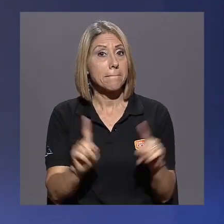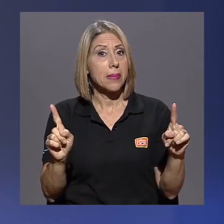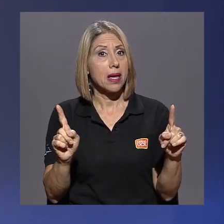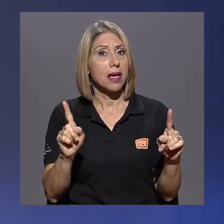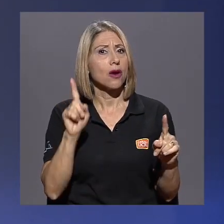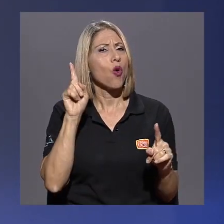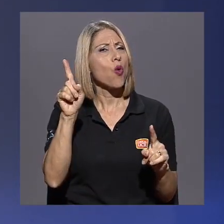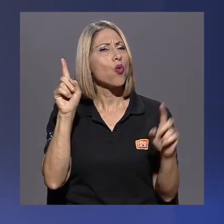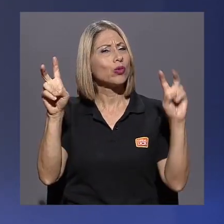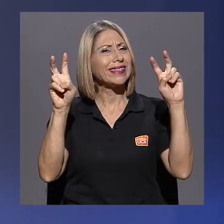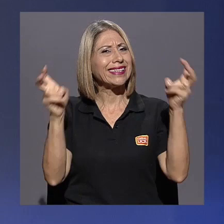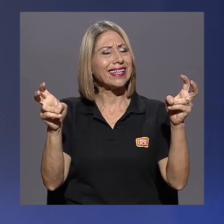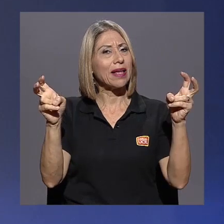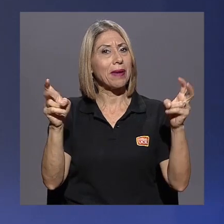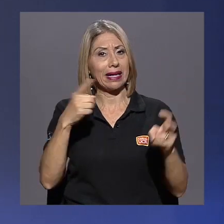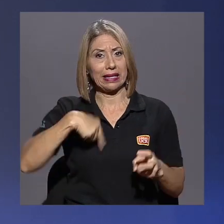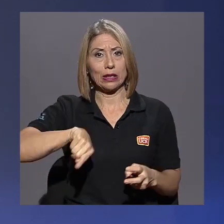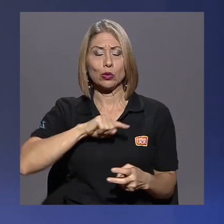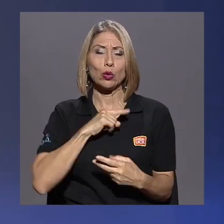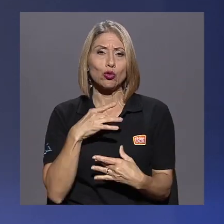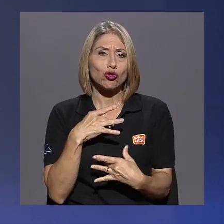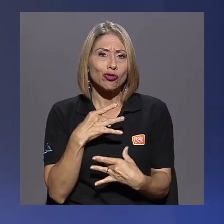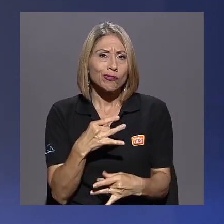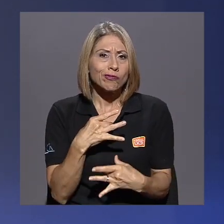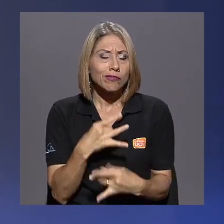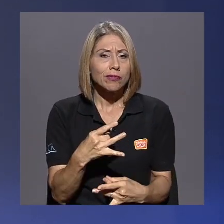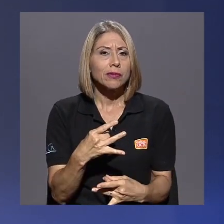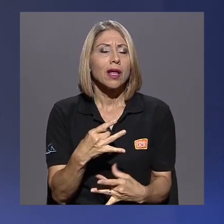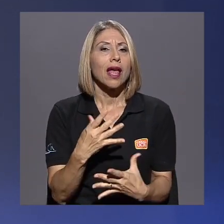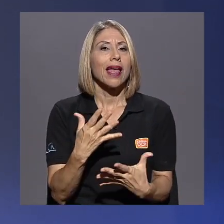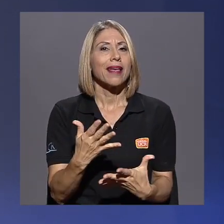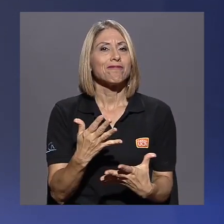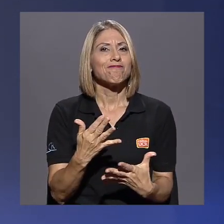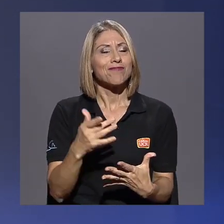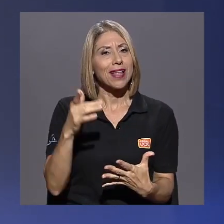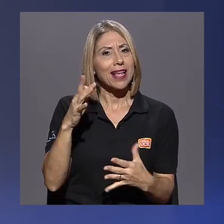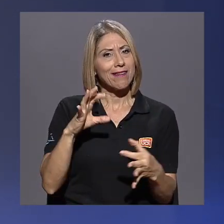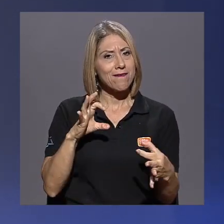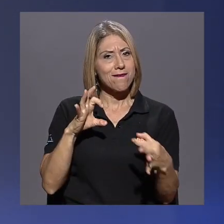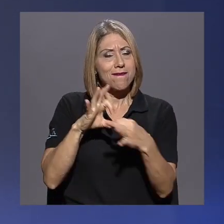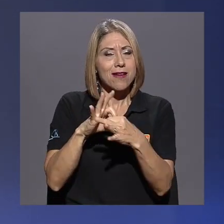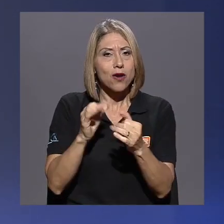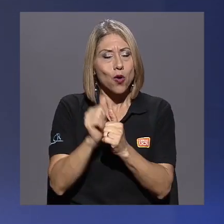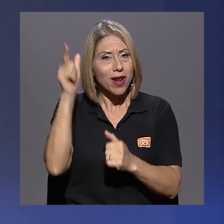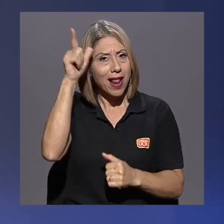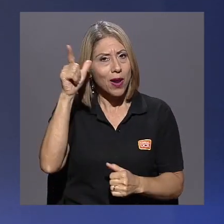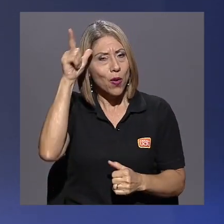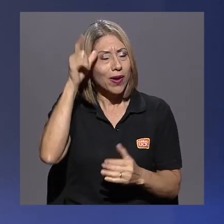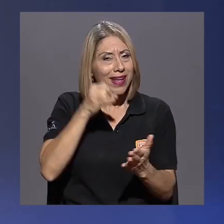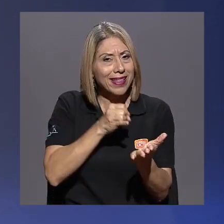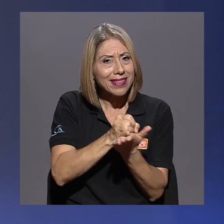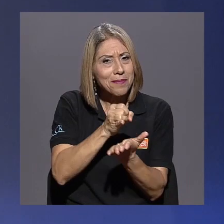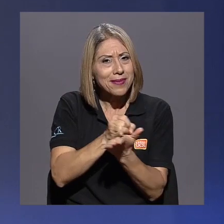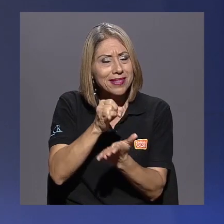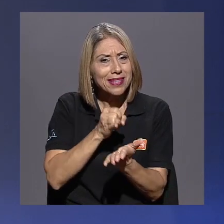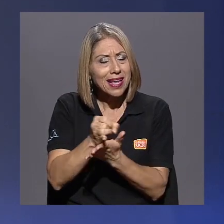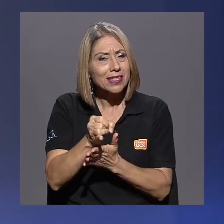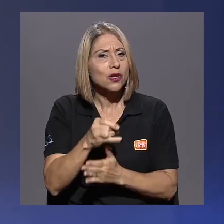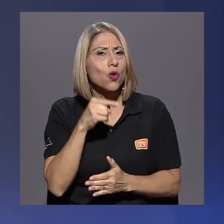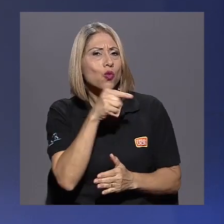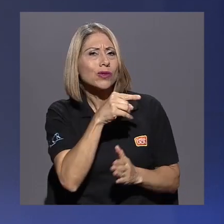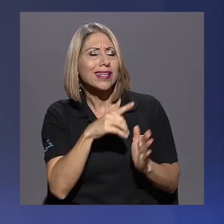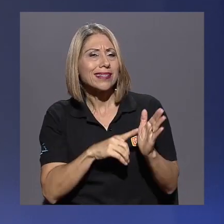nosotros tiene interés en términos de la lógica de investigación que ustedes desarrollan que se